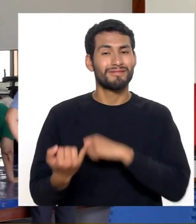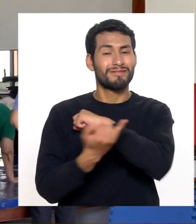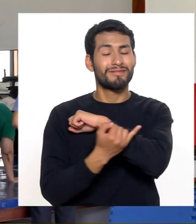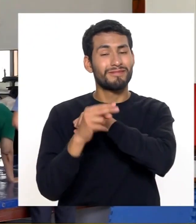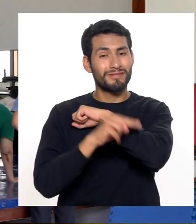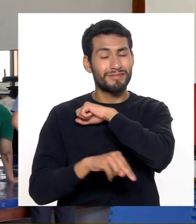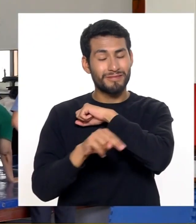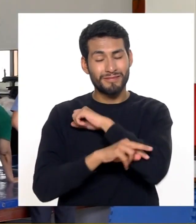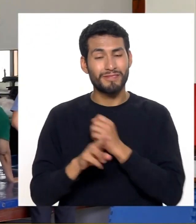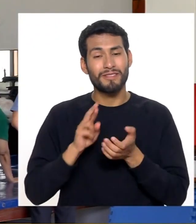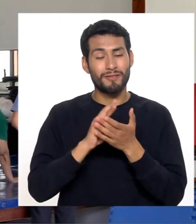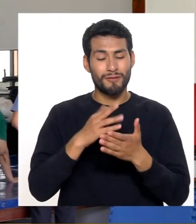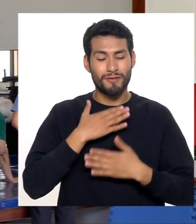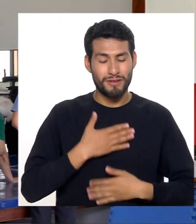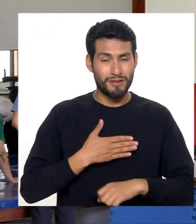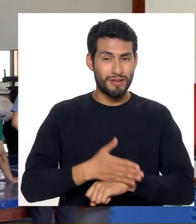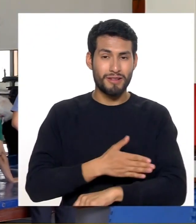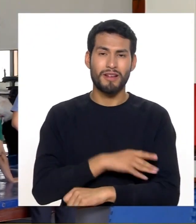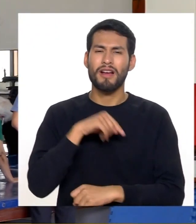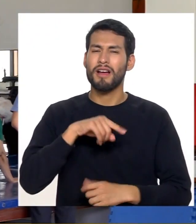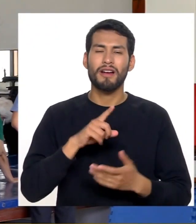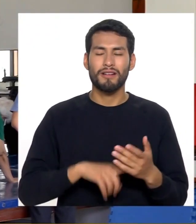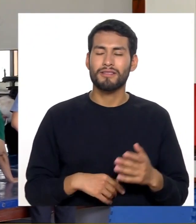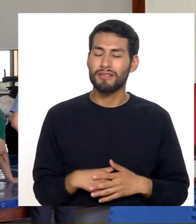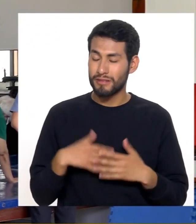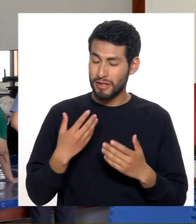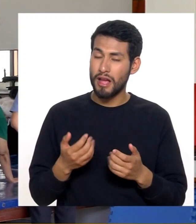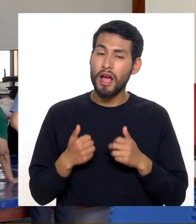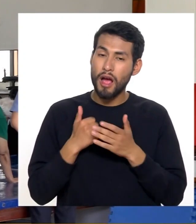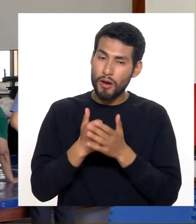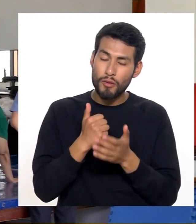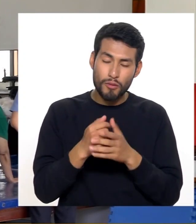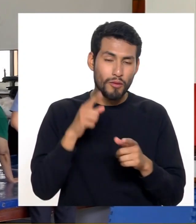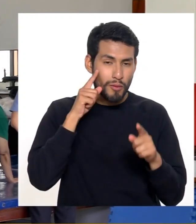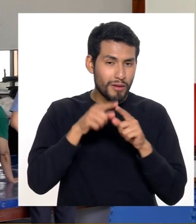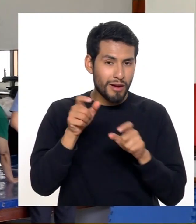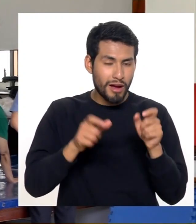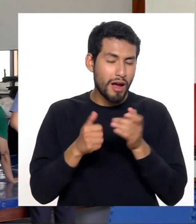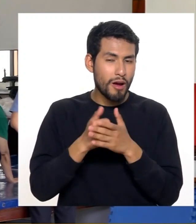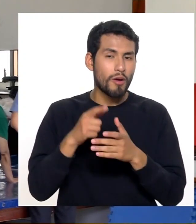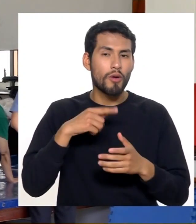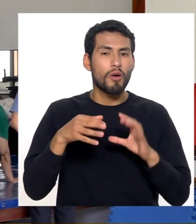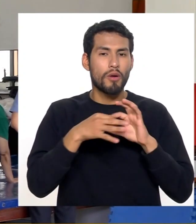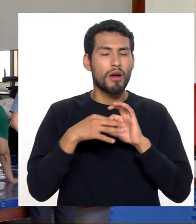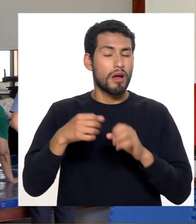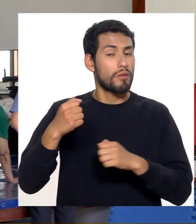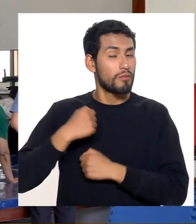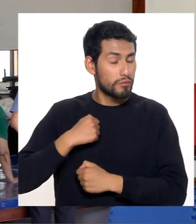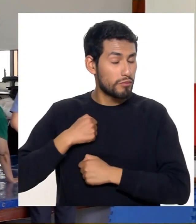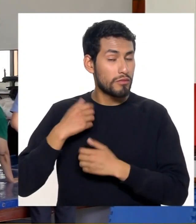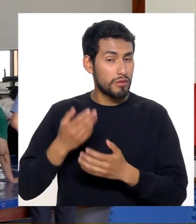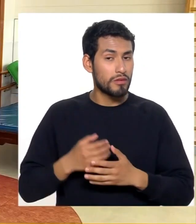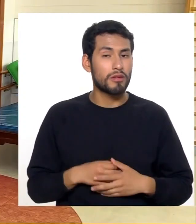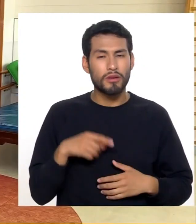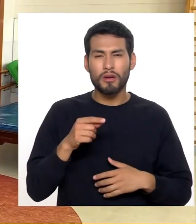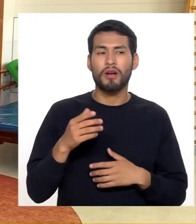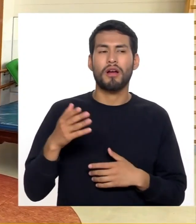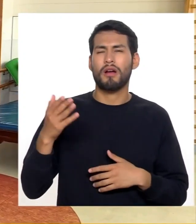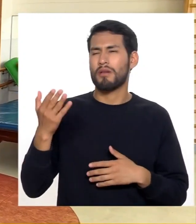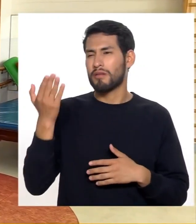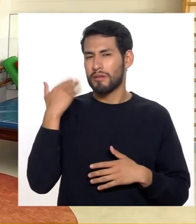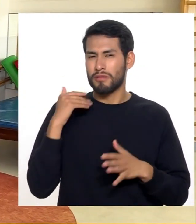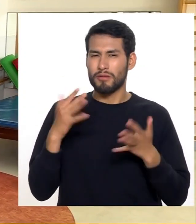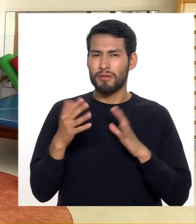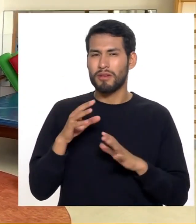El Instituto Nacional de Rehabilitación ya viene acompañando a las acciones cívicas del Comando Conjunto de Fuerzas Armadas desde